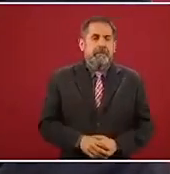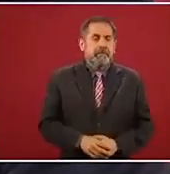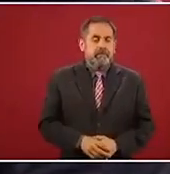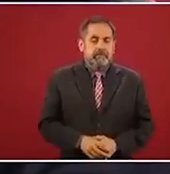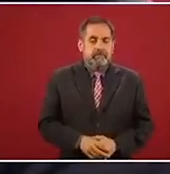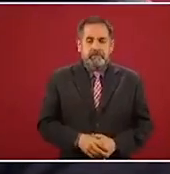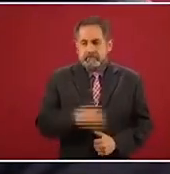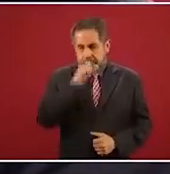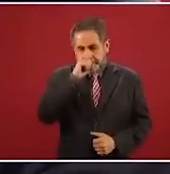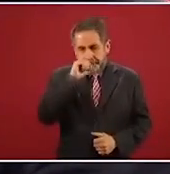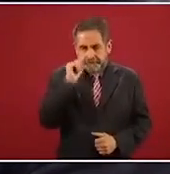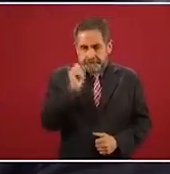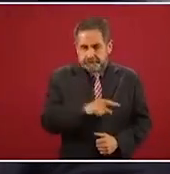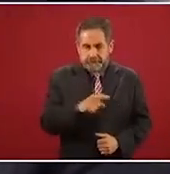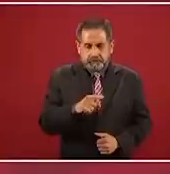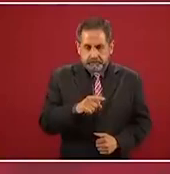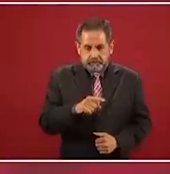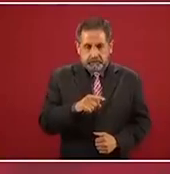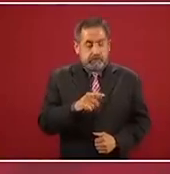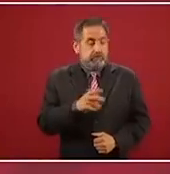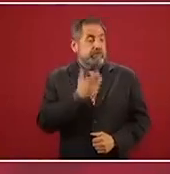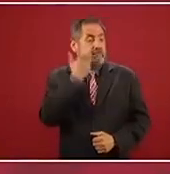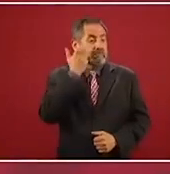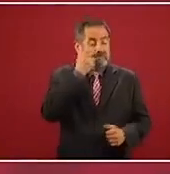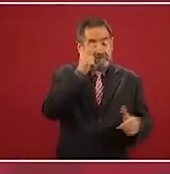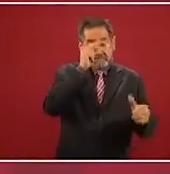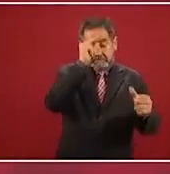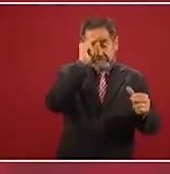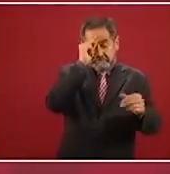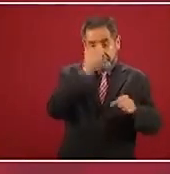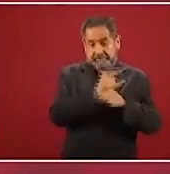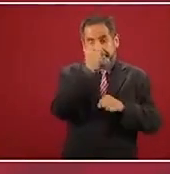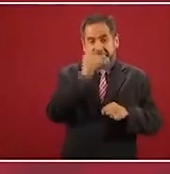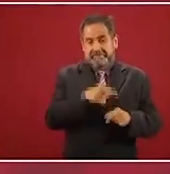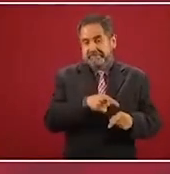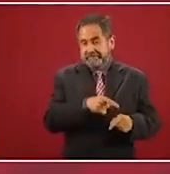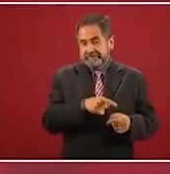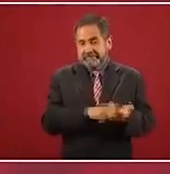Lo mismo los intelectuales orgánicos